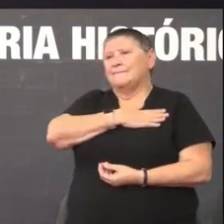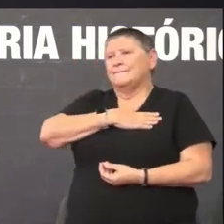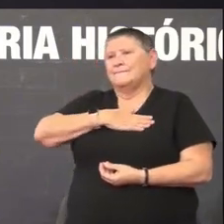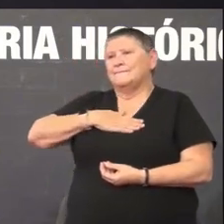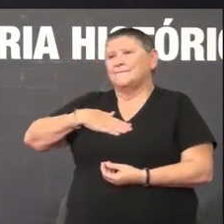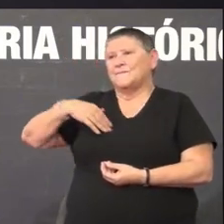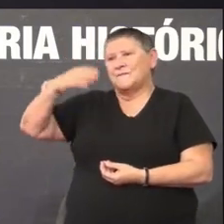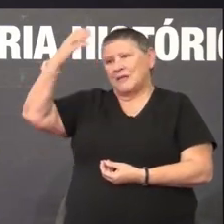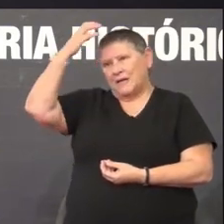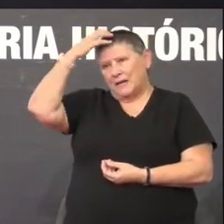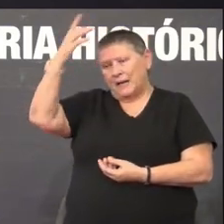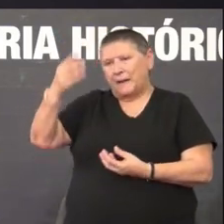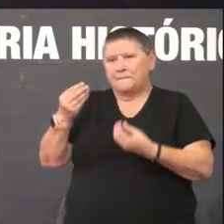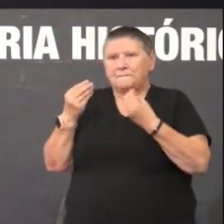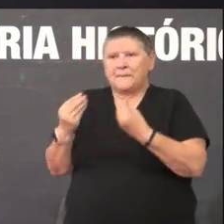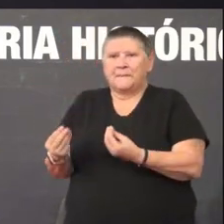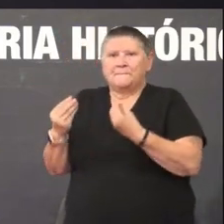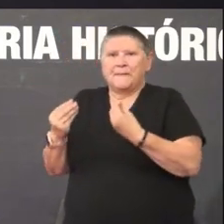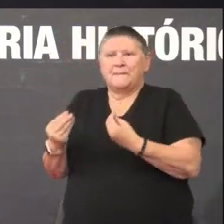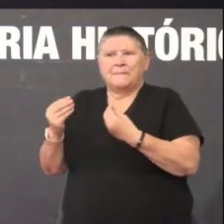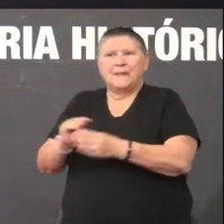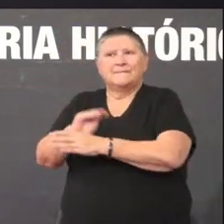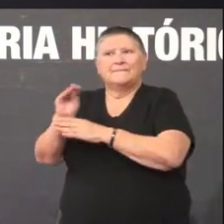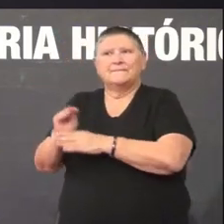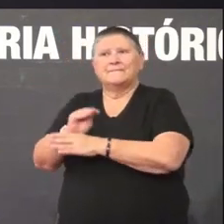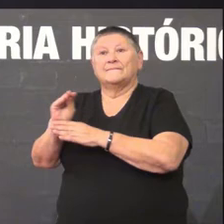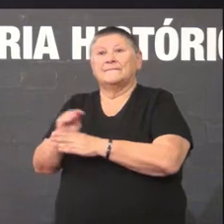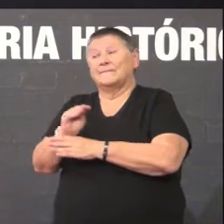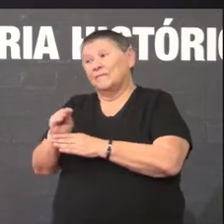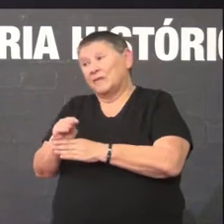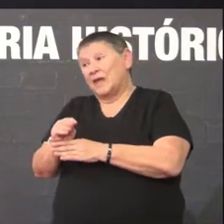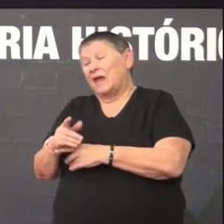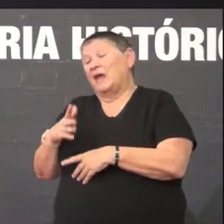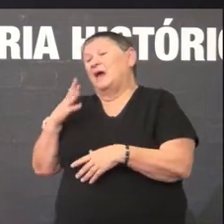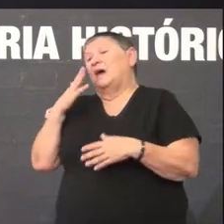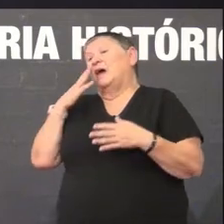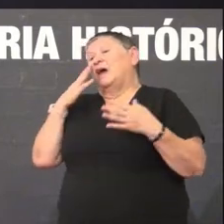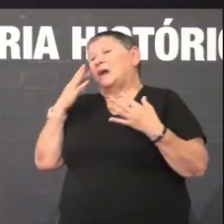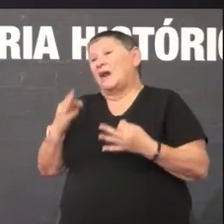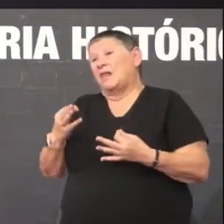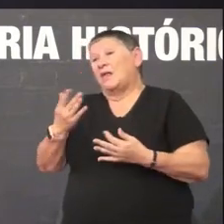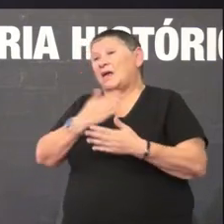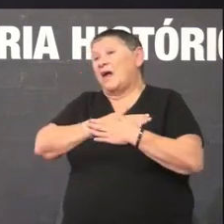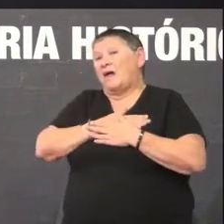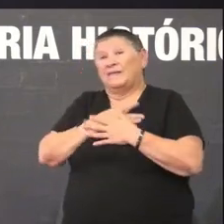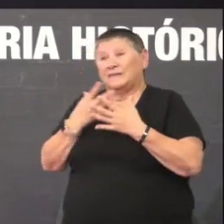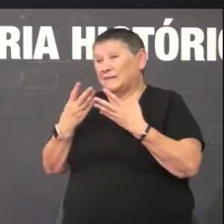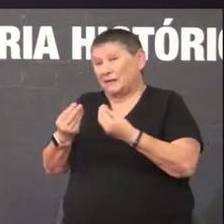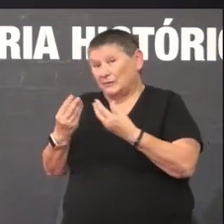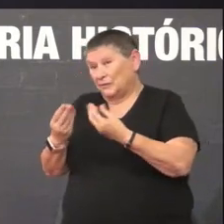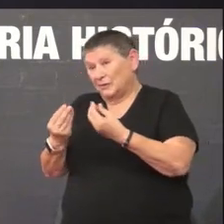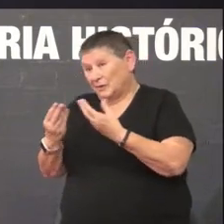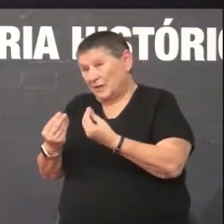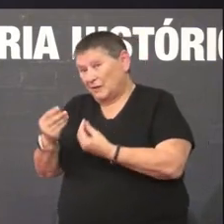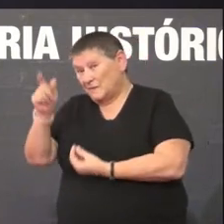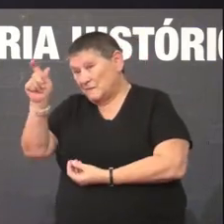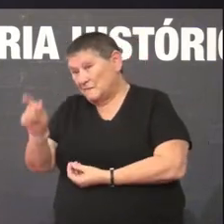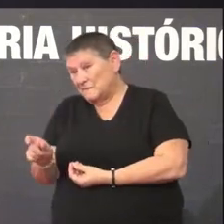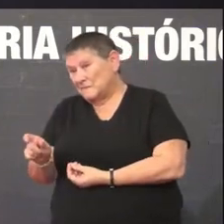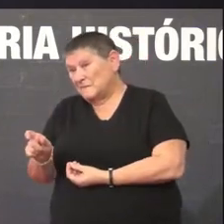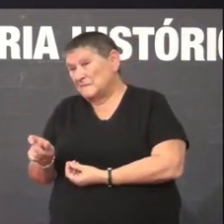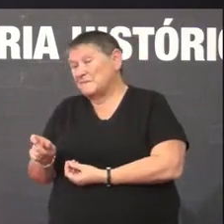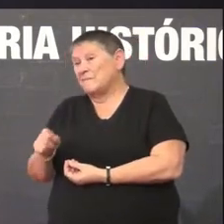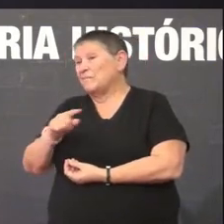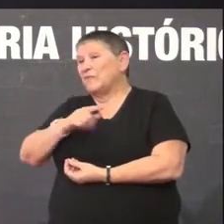que estuviera tan bien, que en realidad, cuando amas a alguien tanto como él